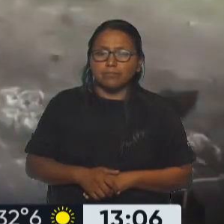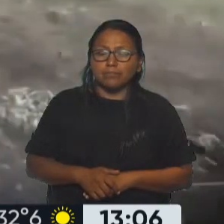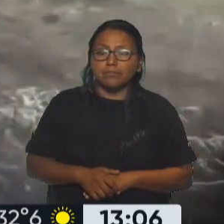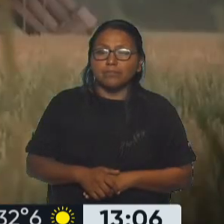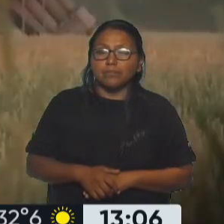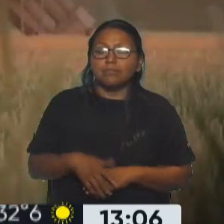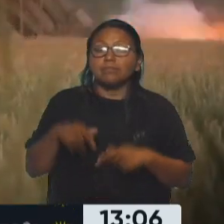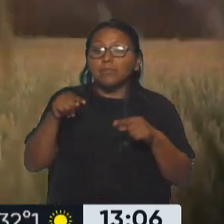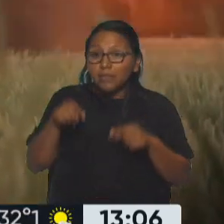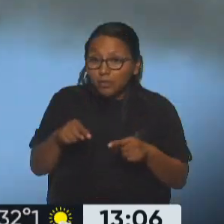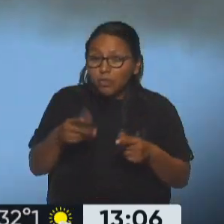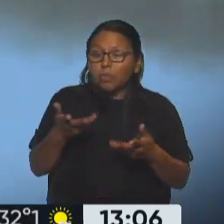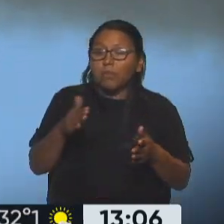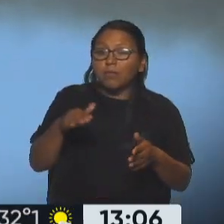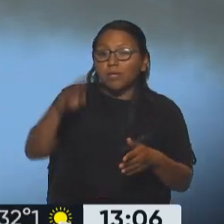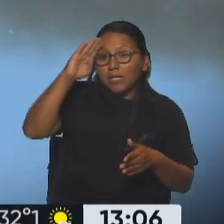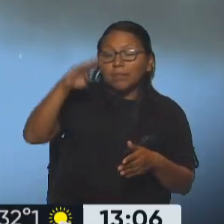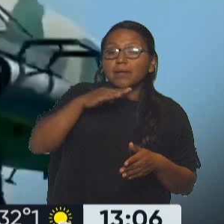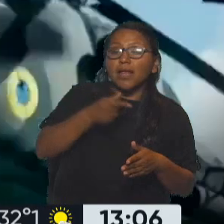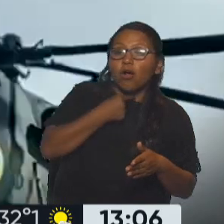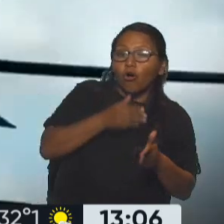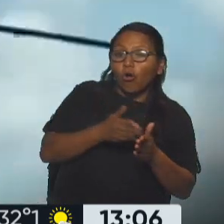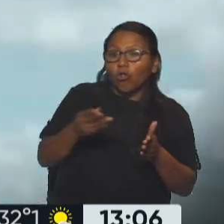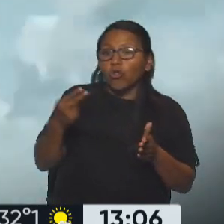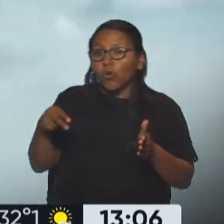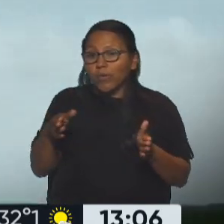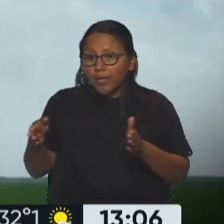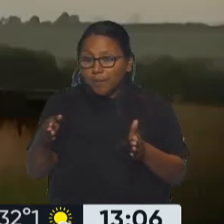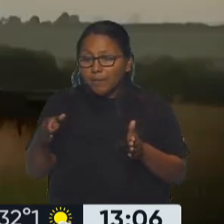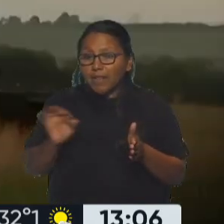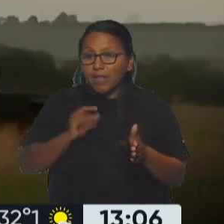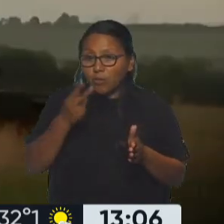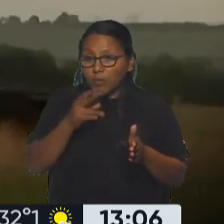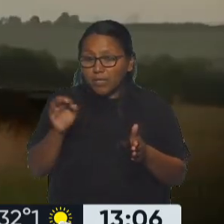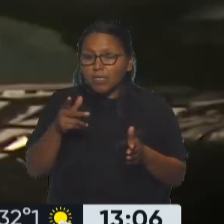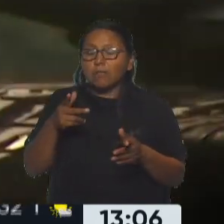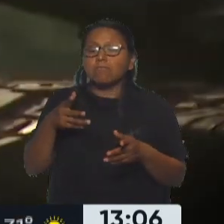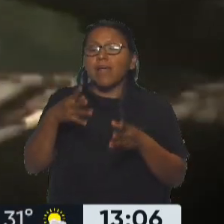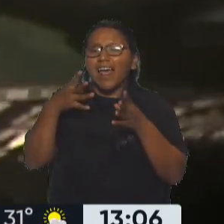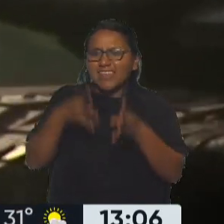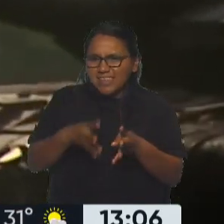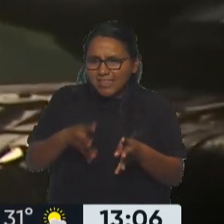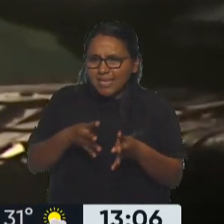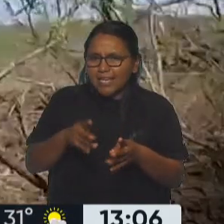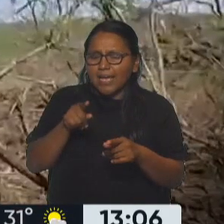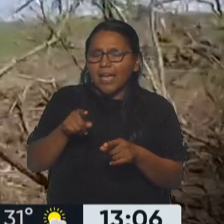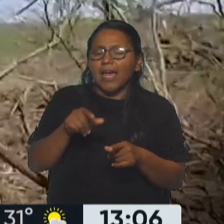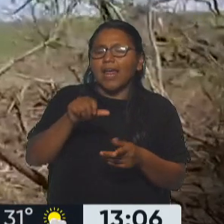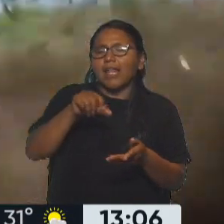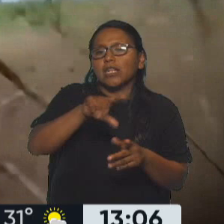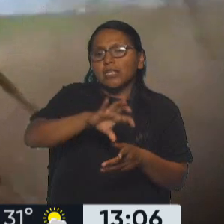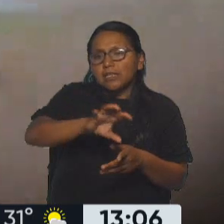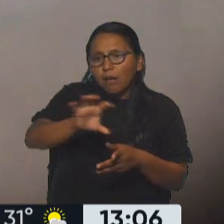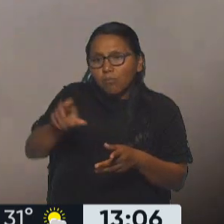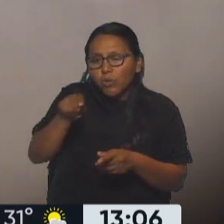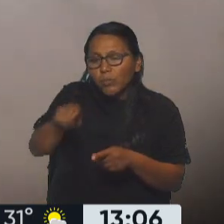Esto posibilitó que entre agosto y noviembre de 2022, Ucrania lanzara dos contraofensivas exitosas en las provincias de Kharkiv al